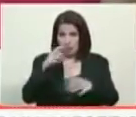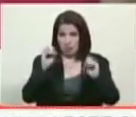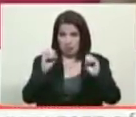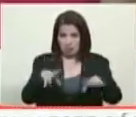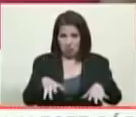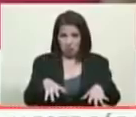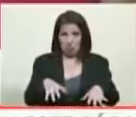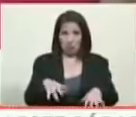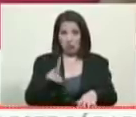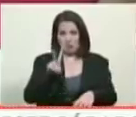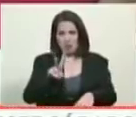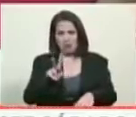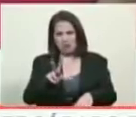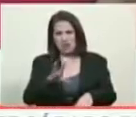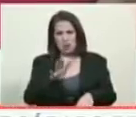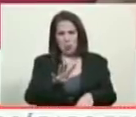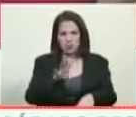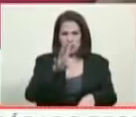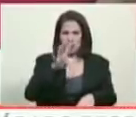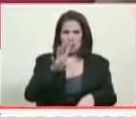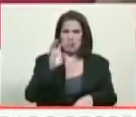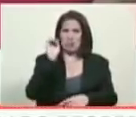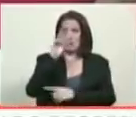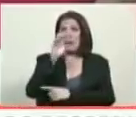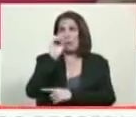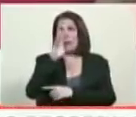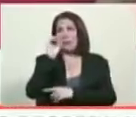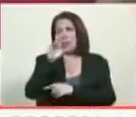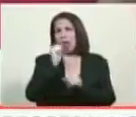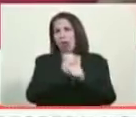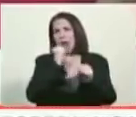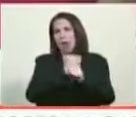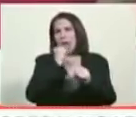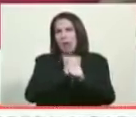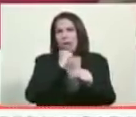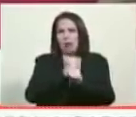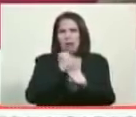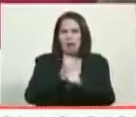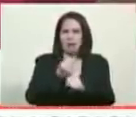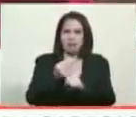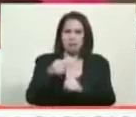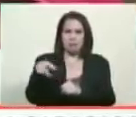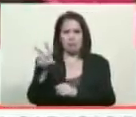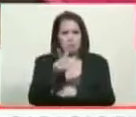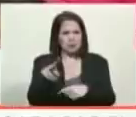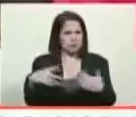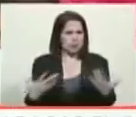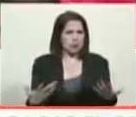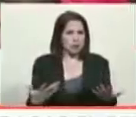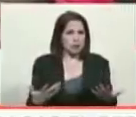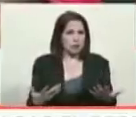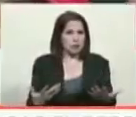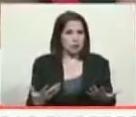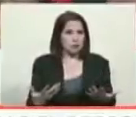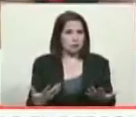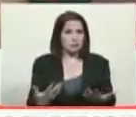Alguien que hace 2, 3, 4 y 5 actos por día, trabajando como presidente de la República Bolivariana de Venezuela.